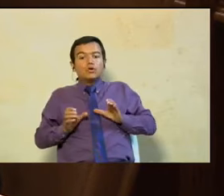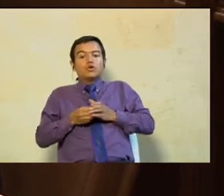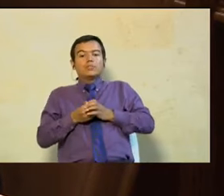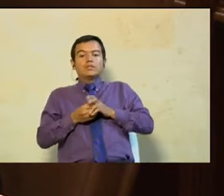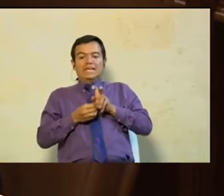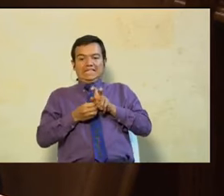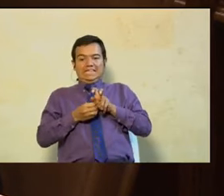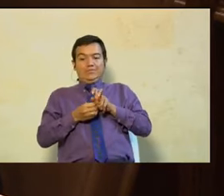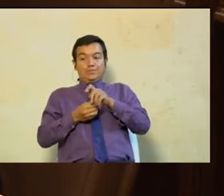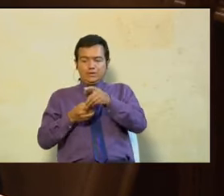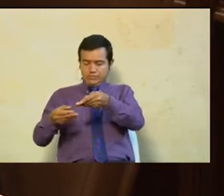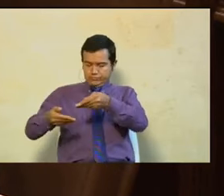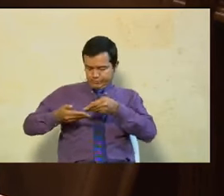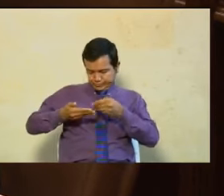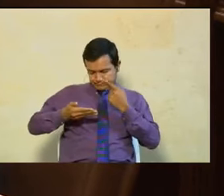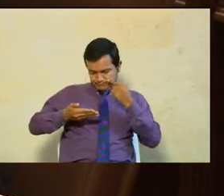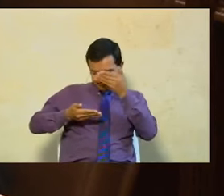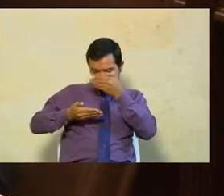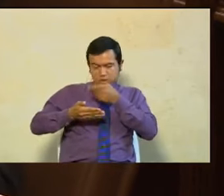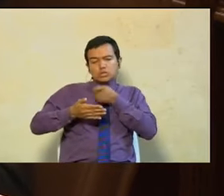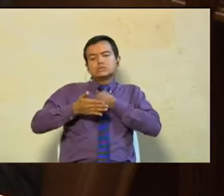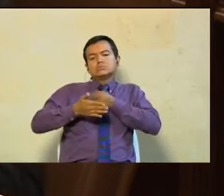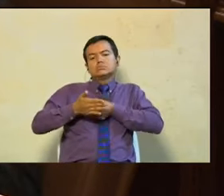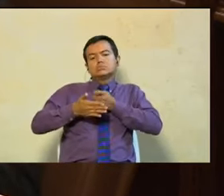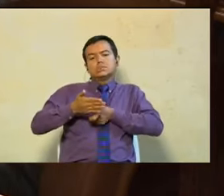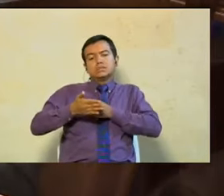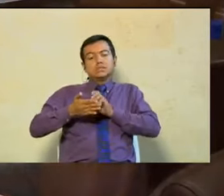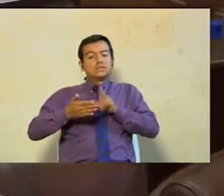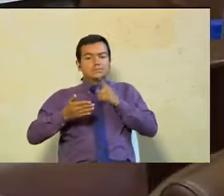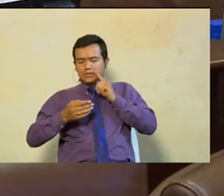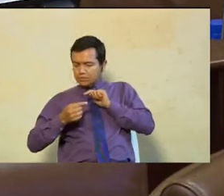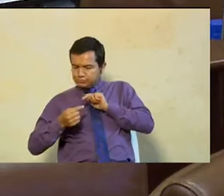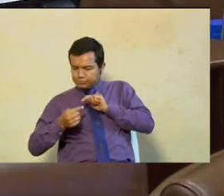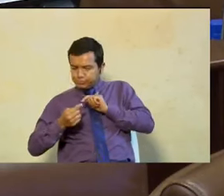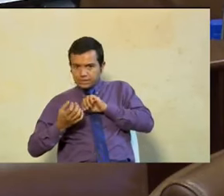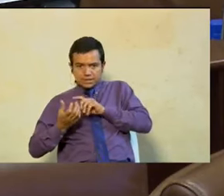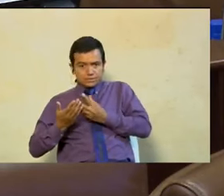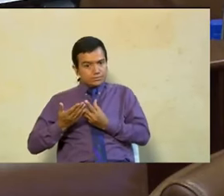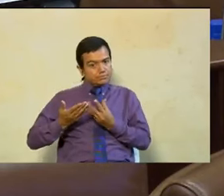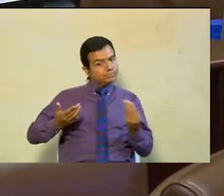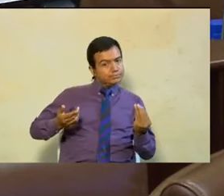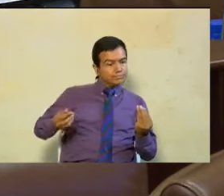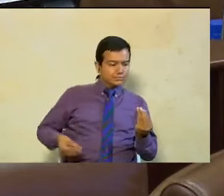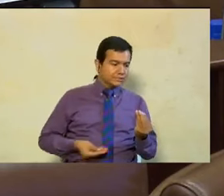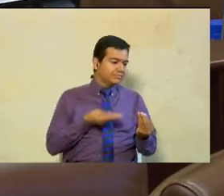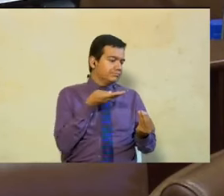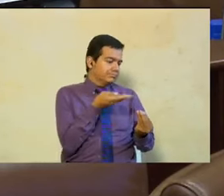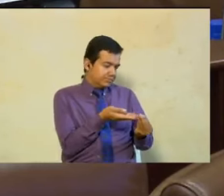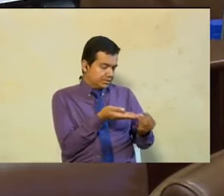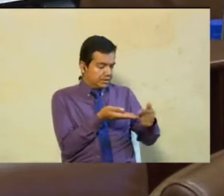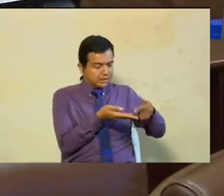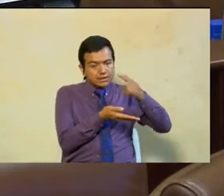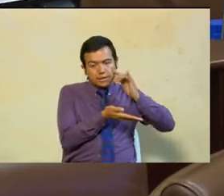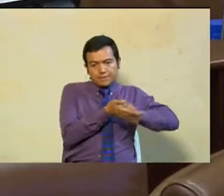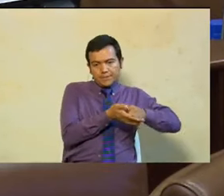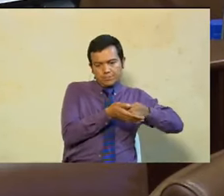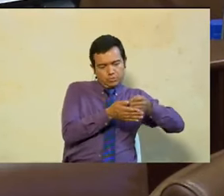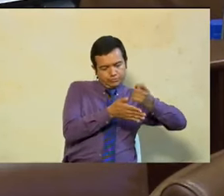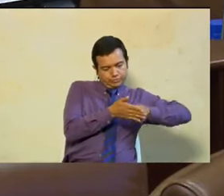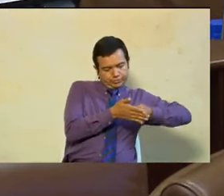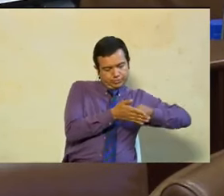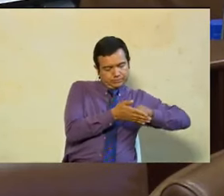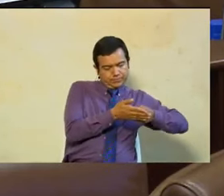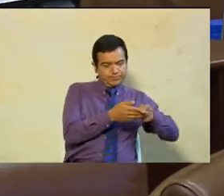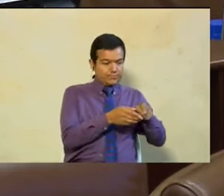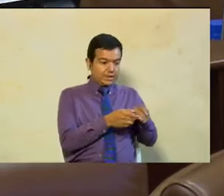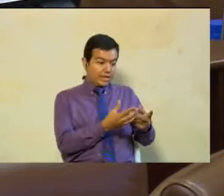se debatió se conformó la subcomisión se atendieron muchas de las peticiones de uno y de